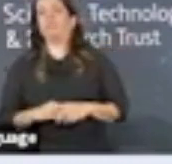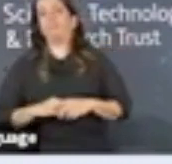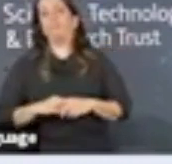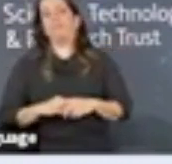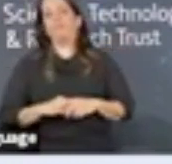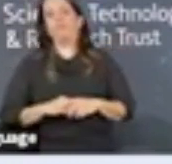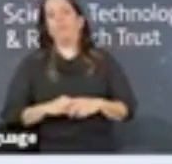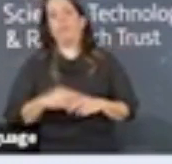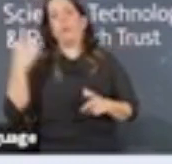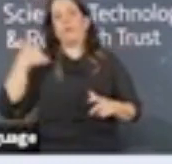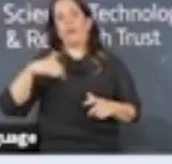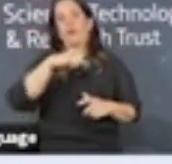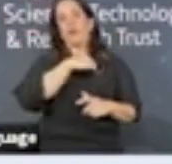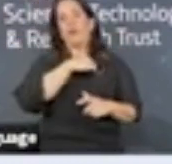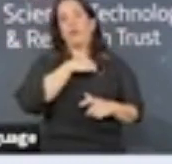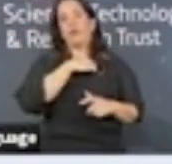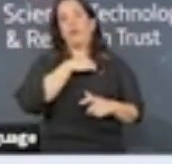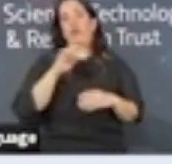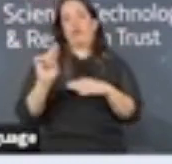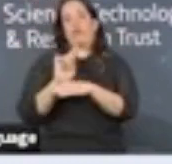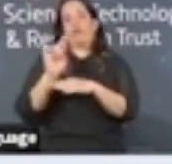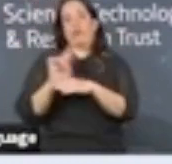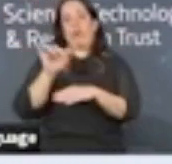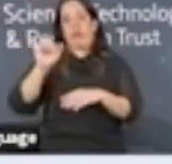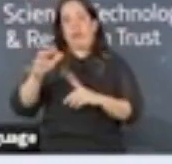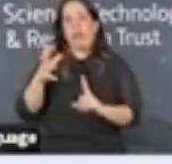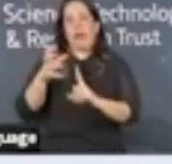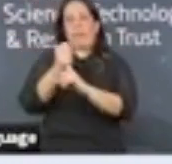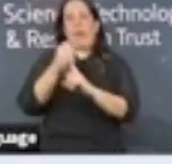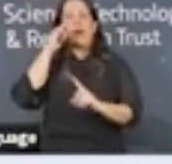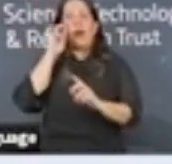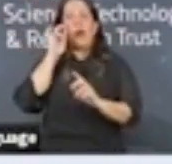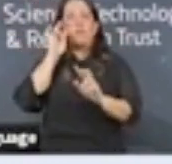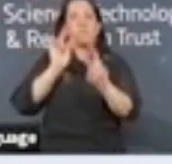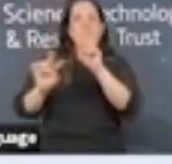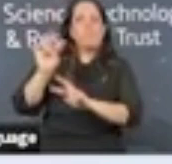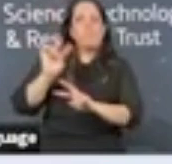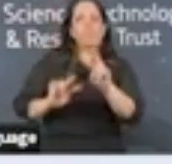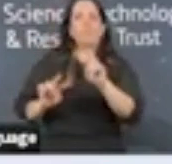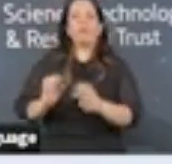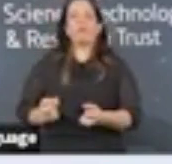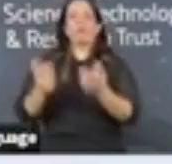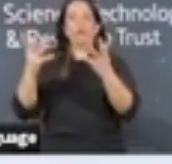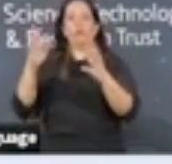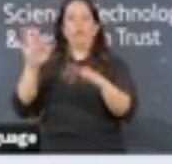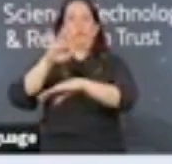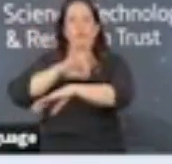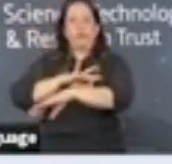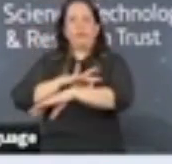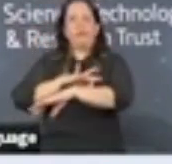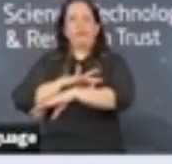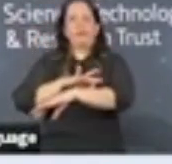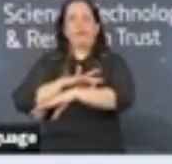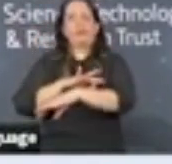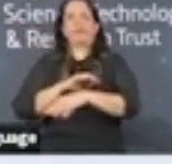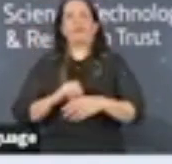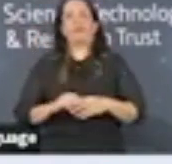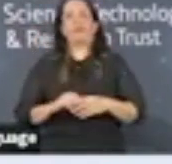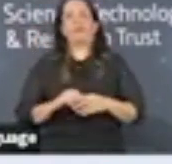hemos estado utilizando esas trampas para vigilar el número de mosquitos y